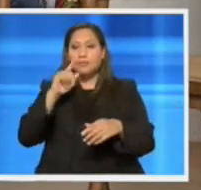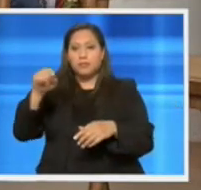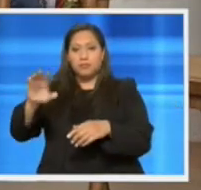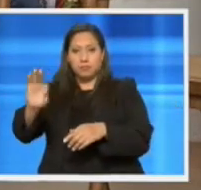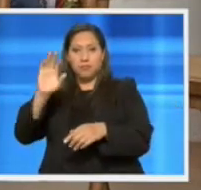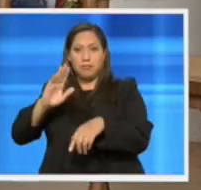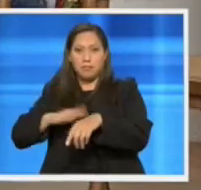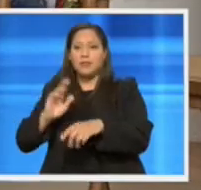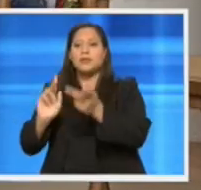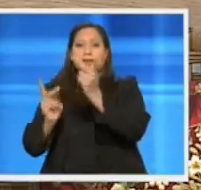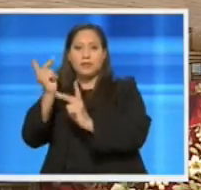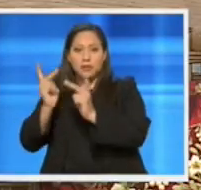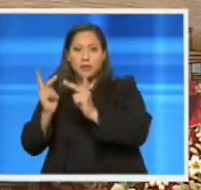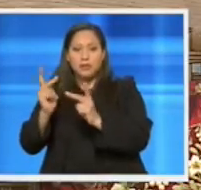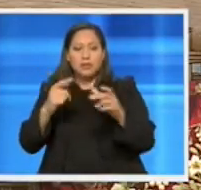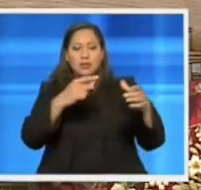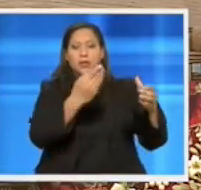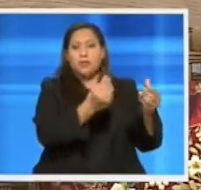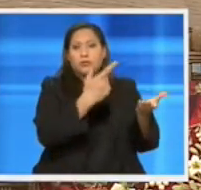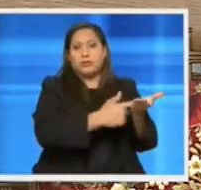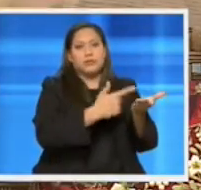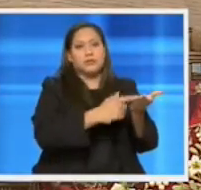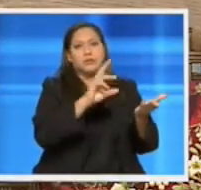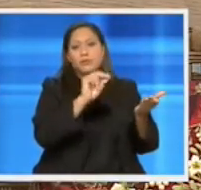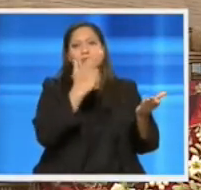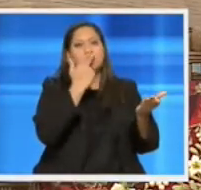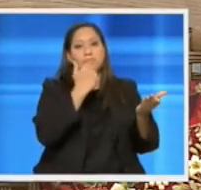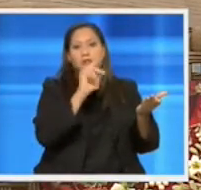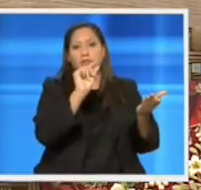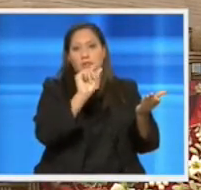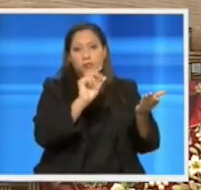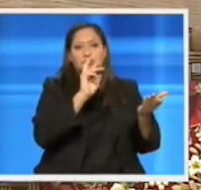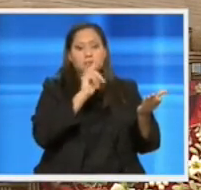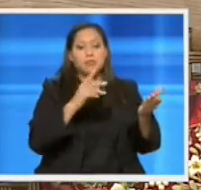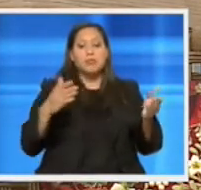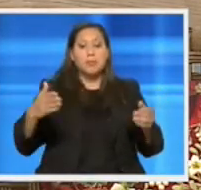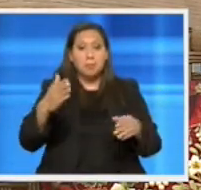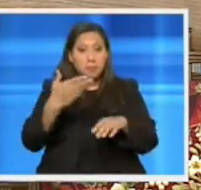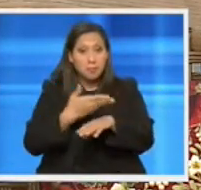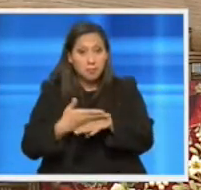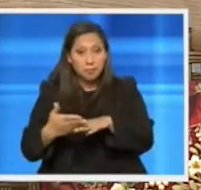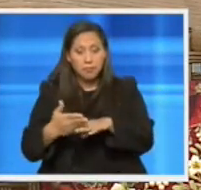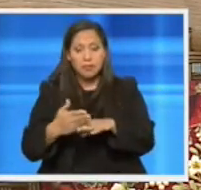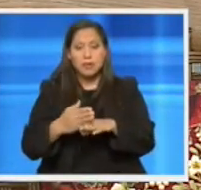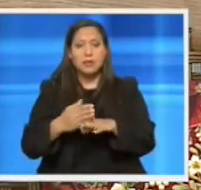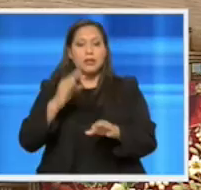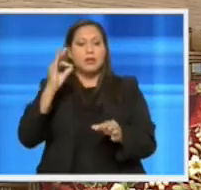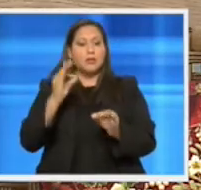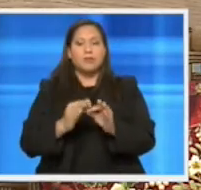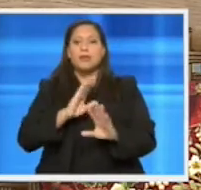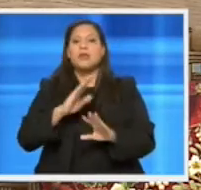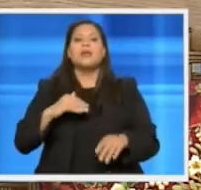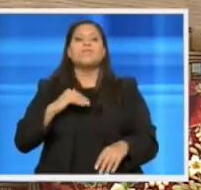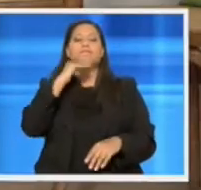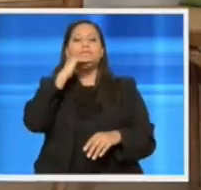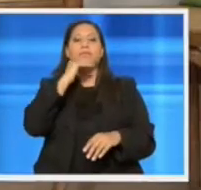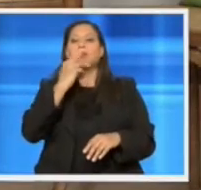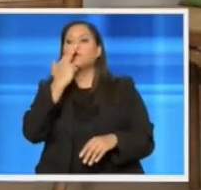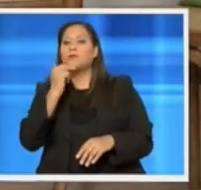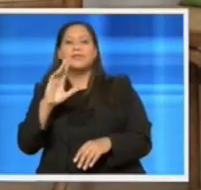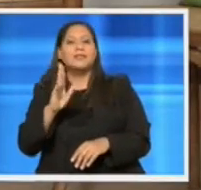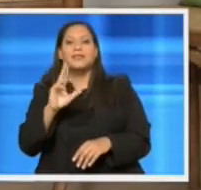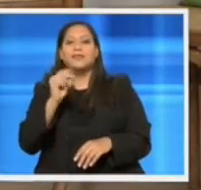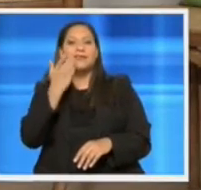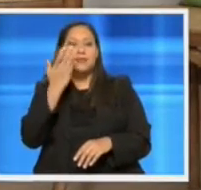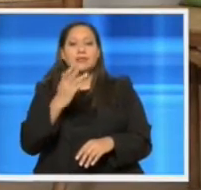Ajá. verdura, y no tanto carbohidrato? Es más, terminando el bacalao, ya no vamos a querer comer postre, ¿En porque la